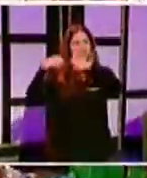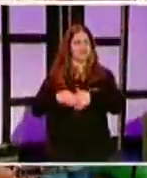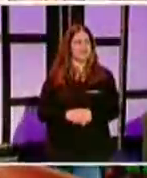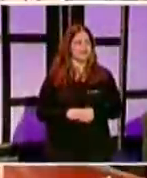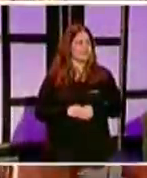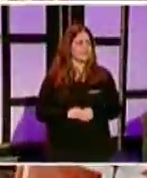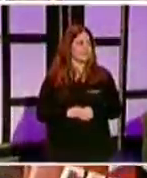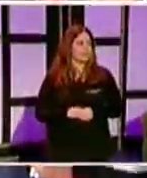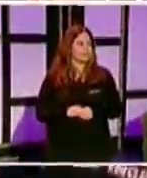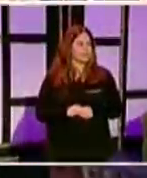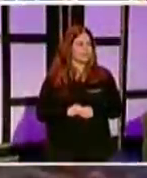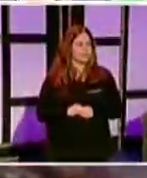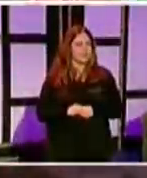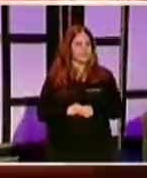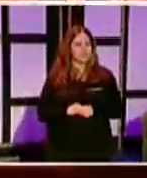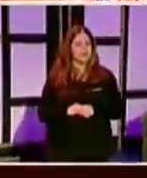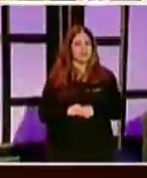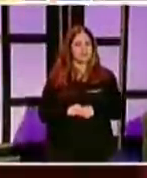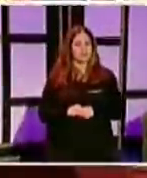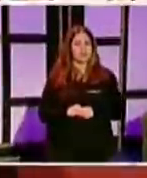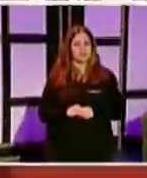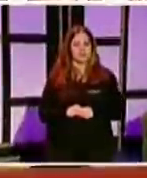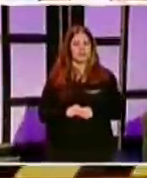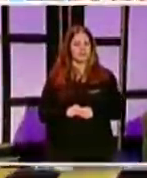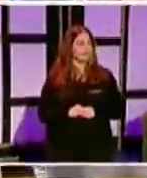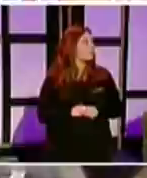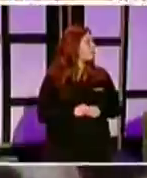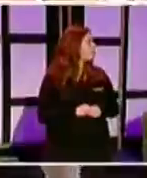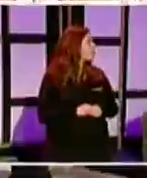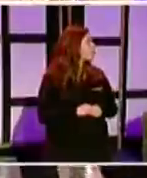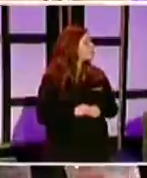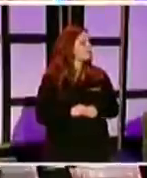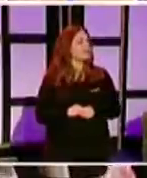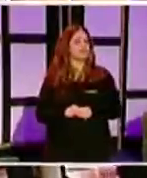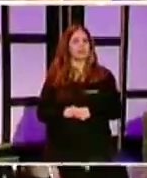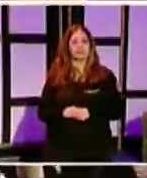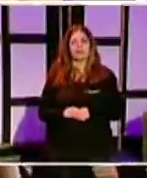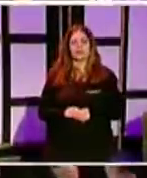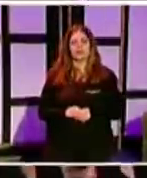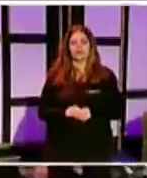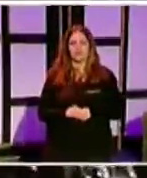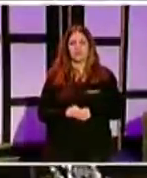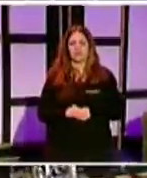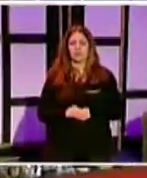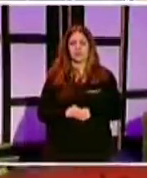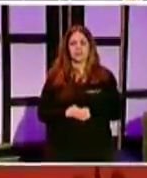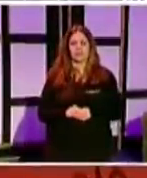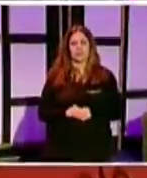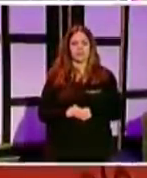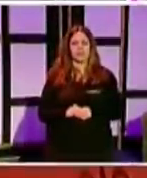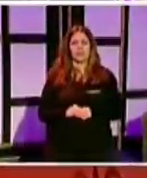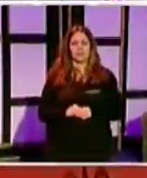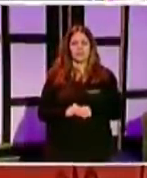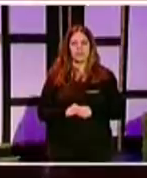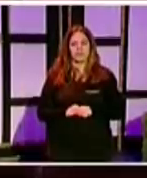de murgas. Acuden ahí para saludar a su público, mucha gente que se ha venido desde Carrizal, que se ha venido del sureste para